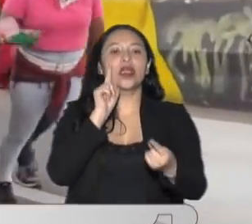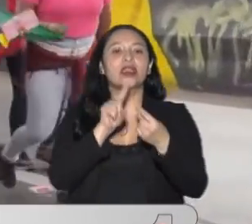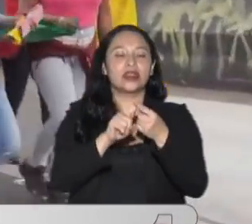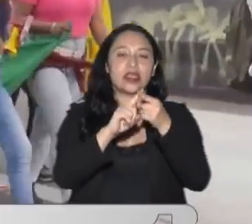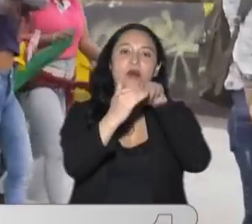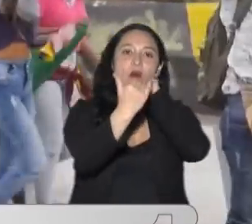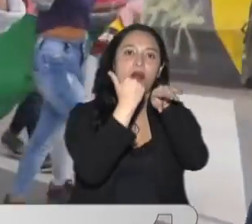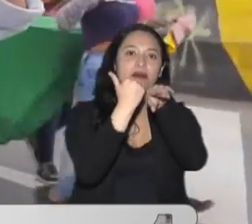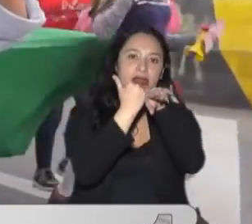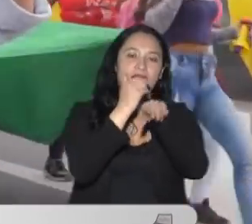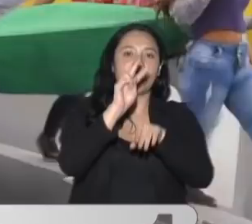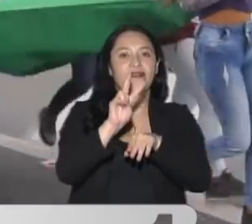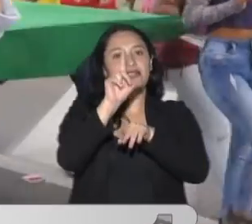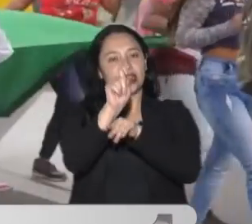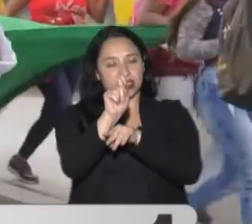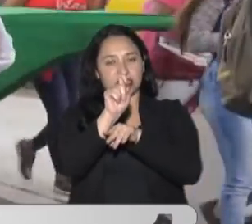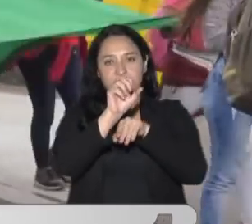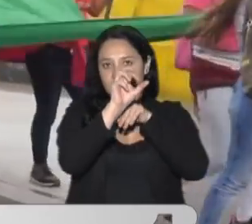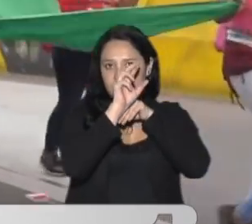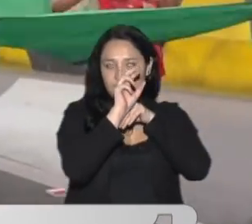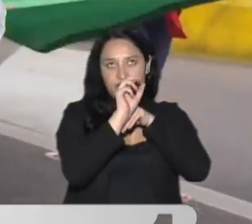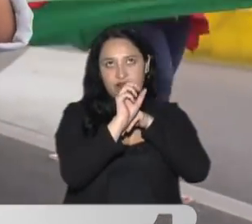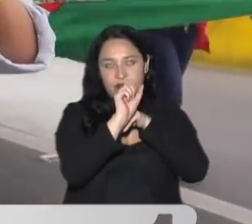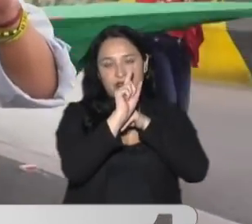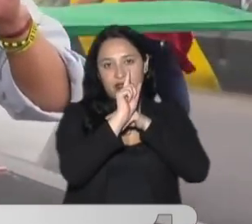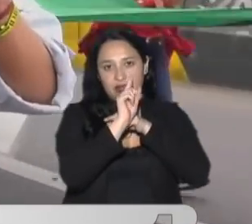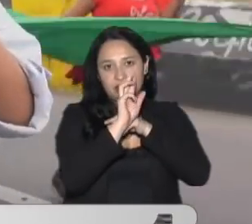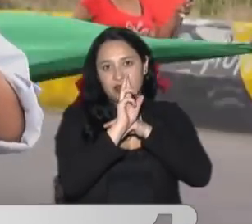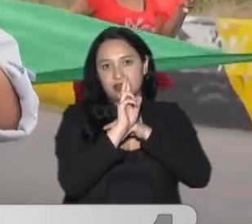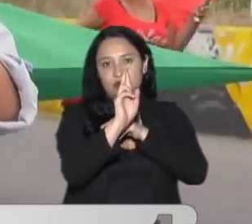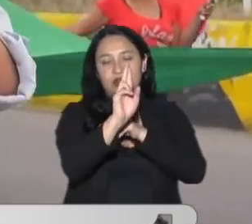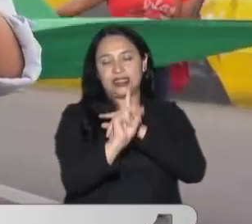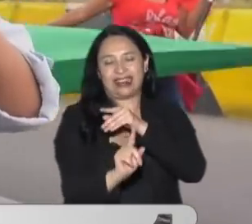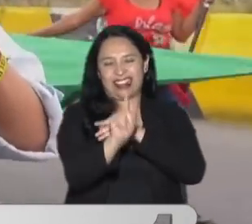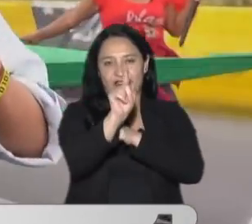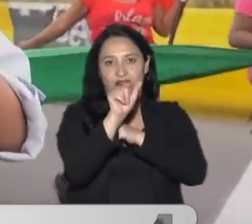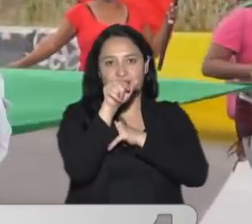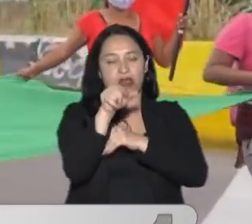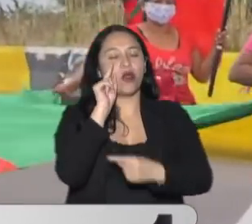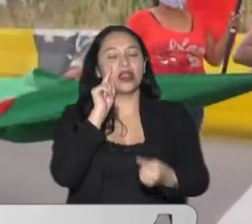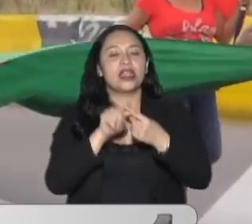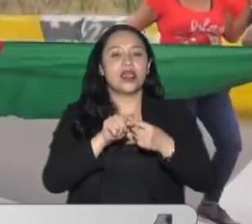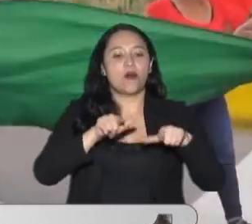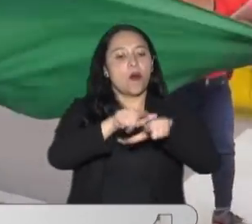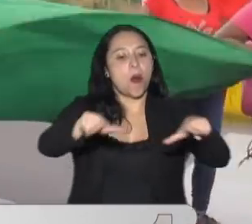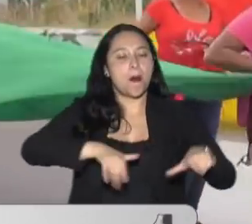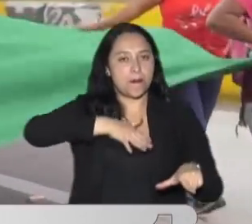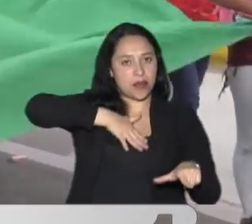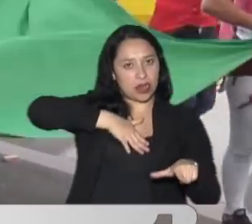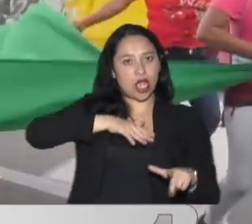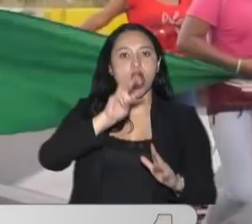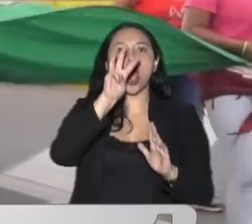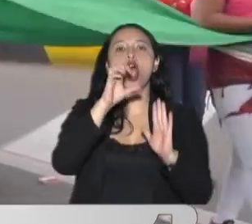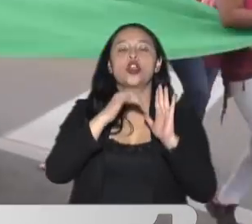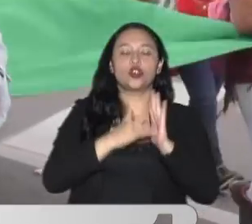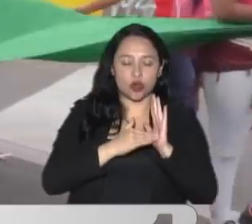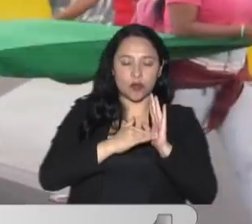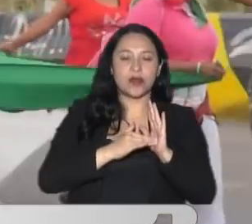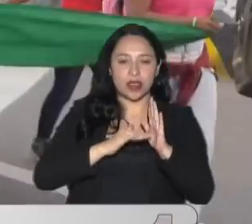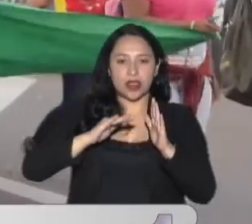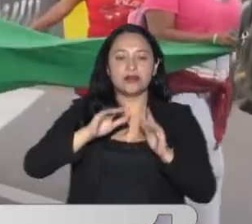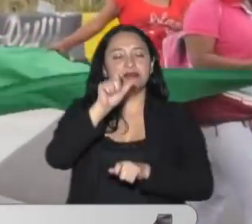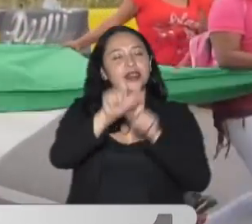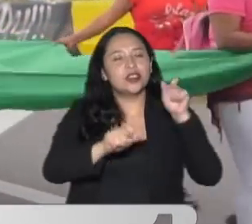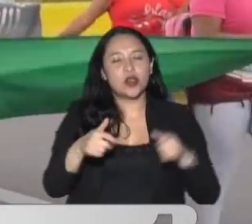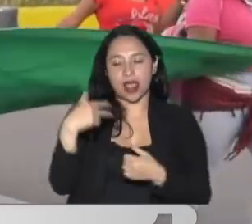avenida El Dorado al oriente para llegar hacia la Plaza de Bolívar con cerca de 8.000 indígenas que forman parte